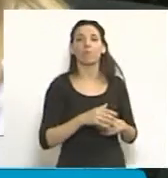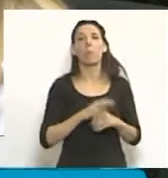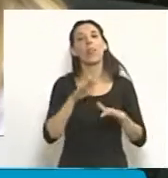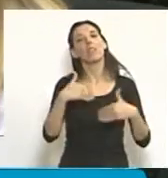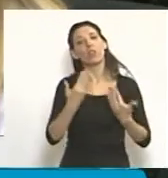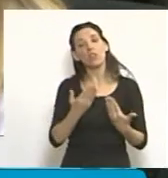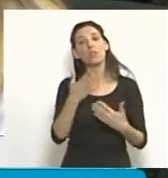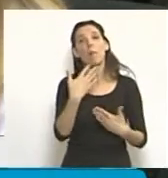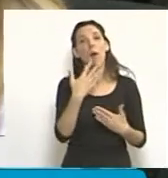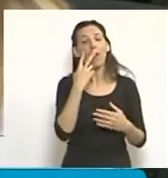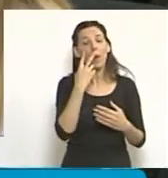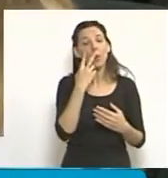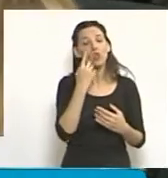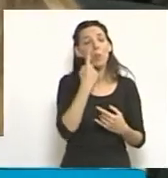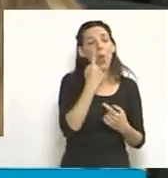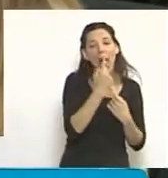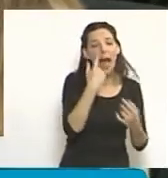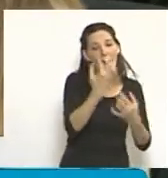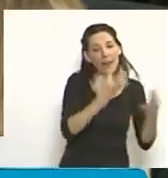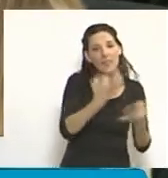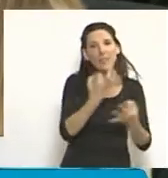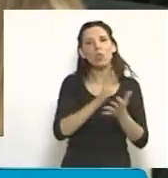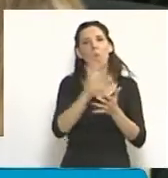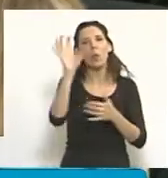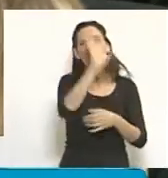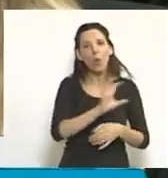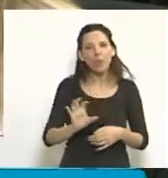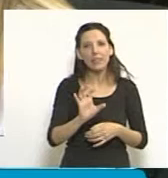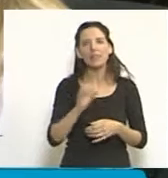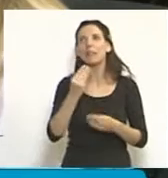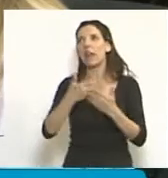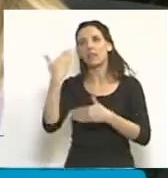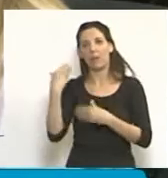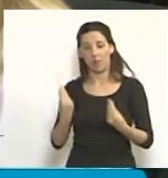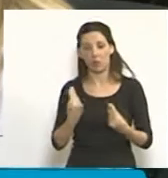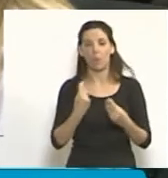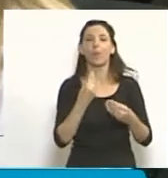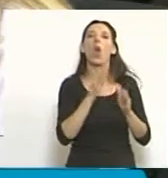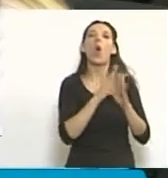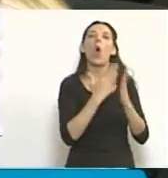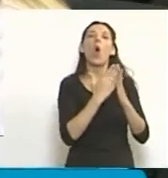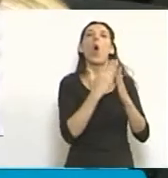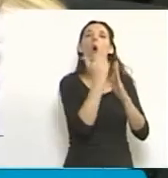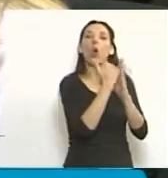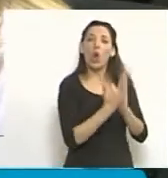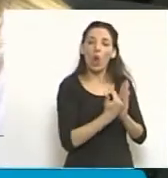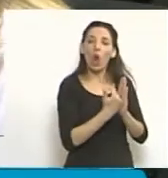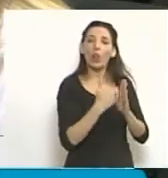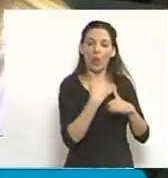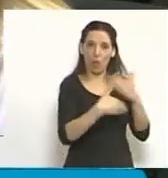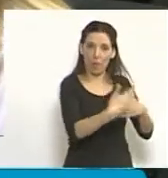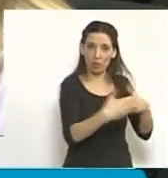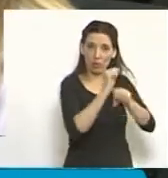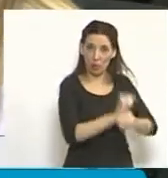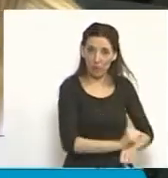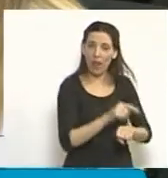las experiencias de las distintas jurisdicciones provinciales. Un nuevo Código Procesal es un paso, digamos, es un